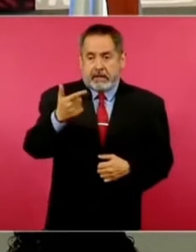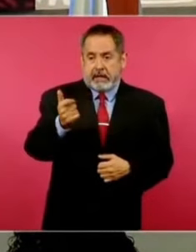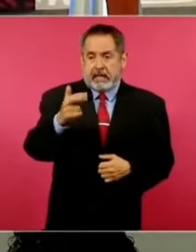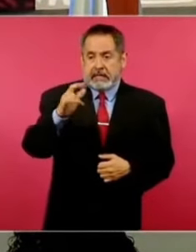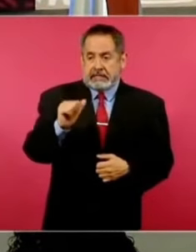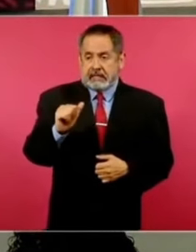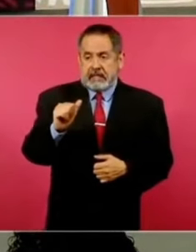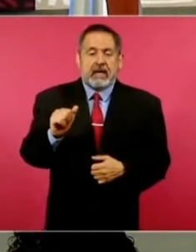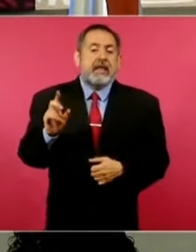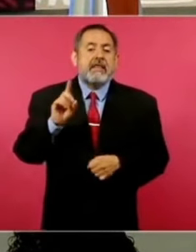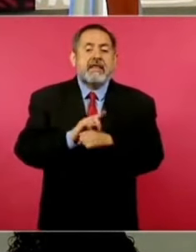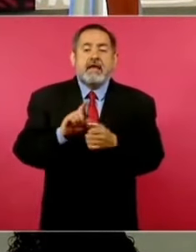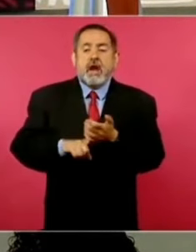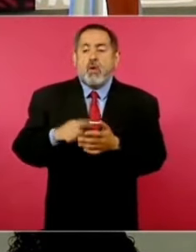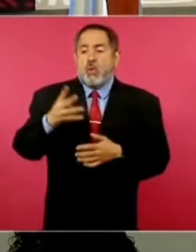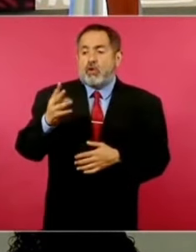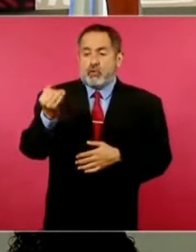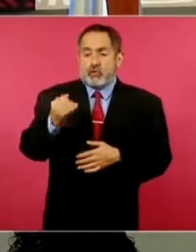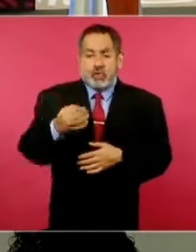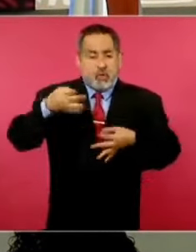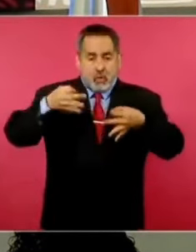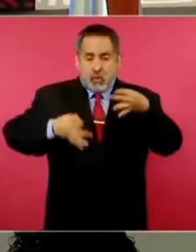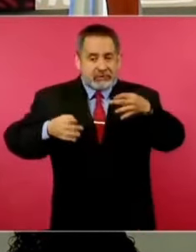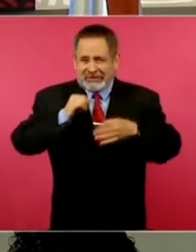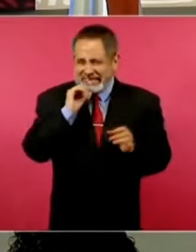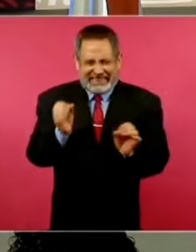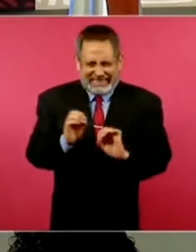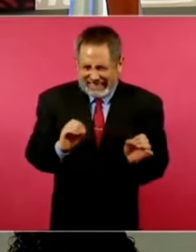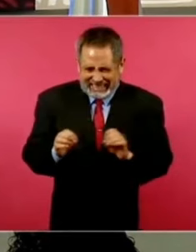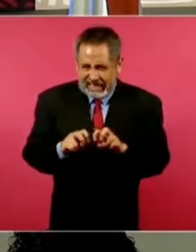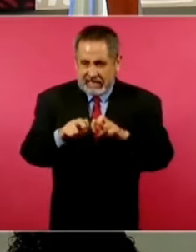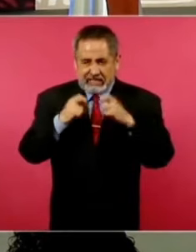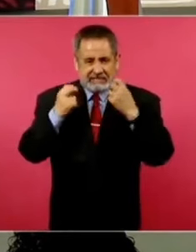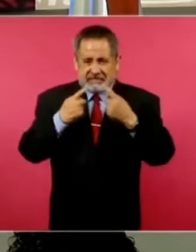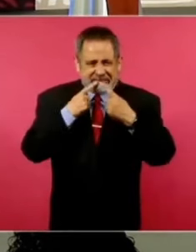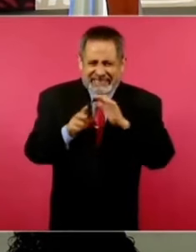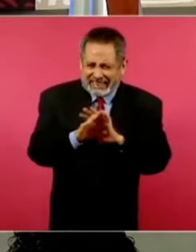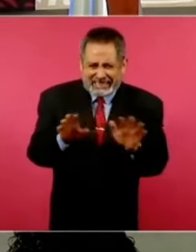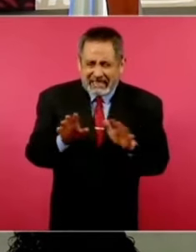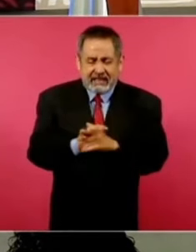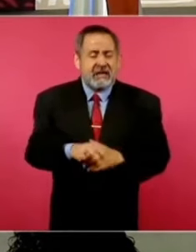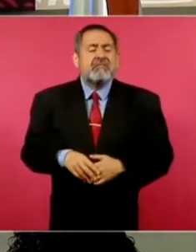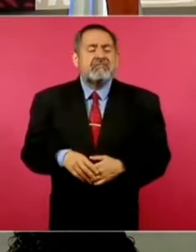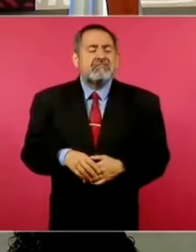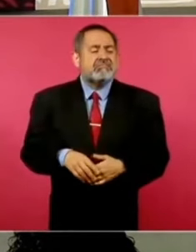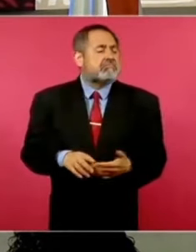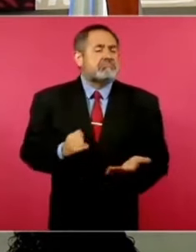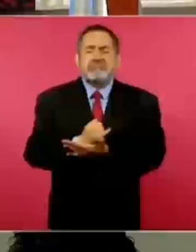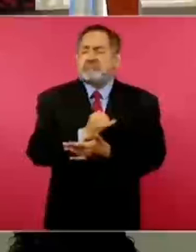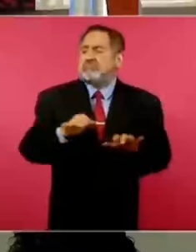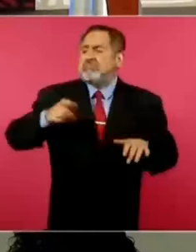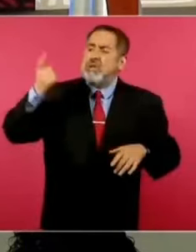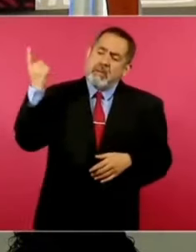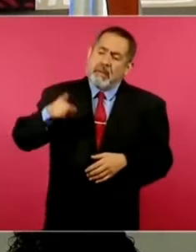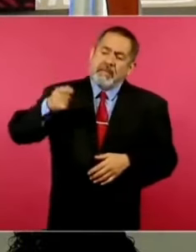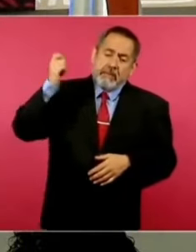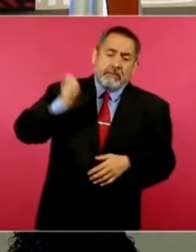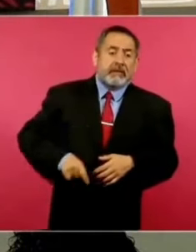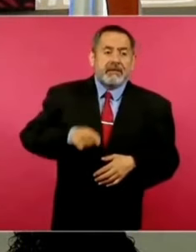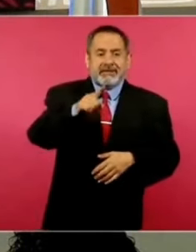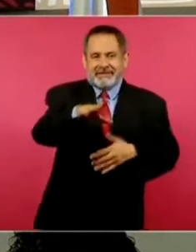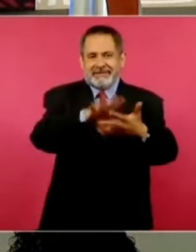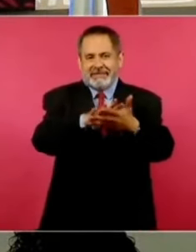Rodríguez el 4 de junio sin celebrar audiencia de revisión de medidas cautelares ordenó a la autoridad penitenciaria